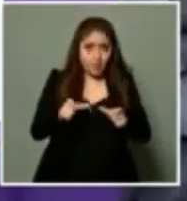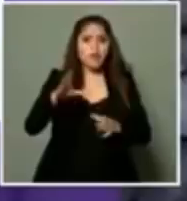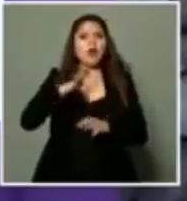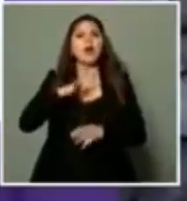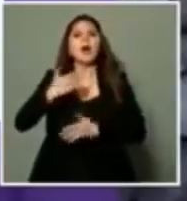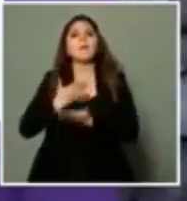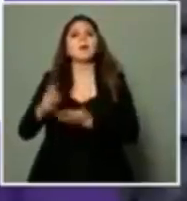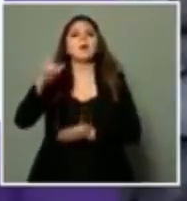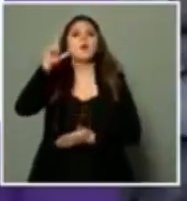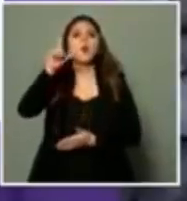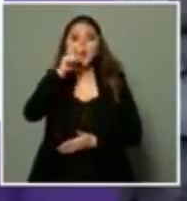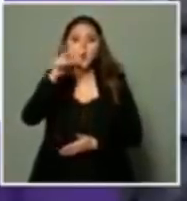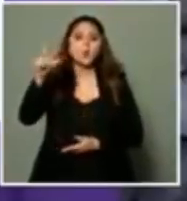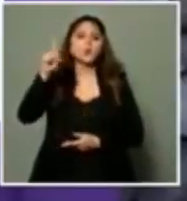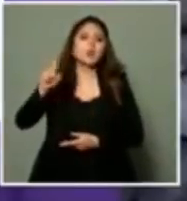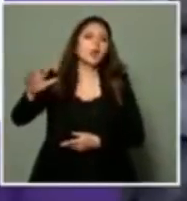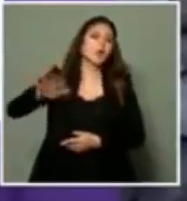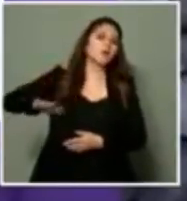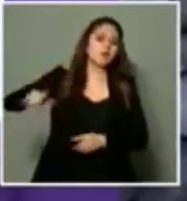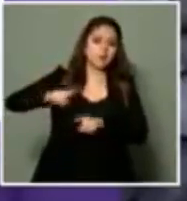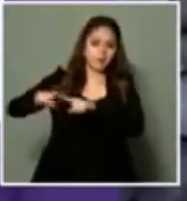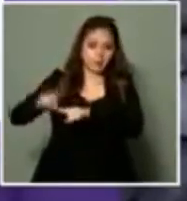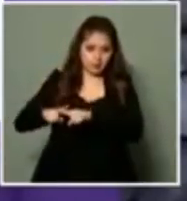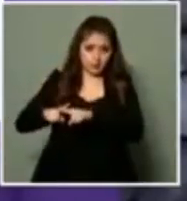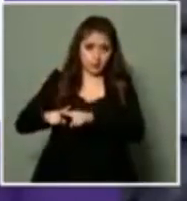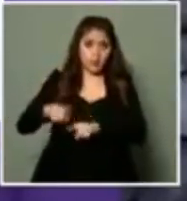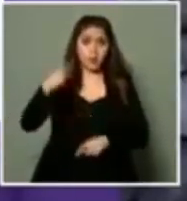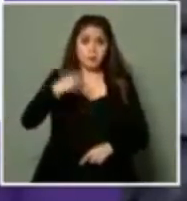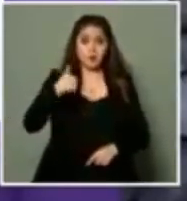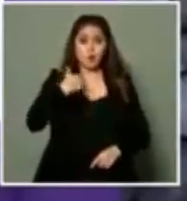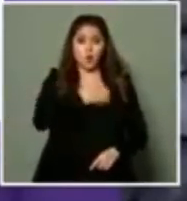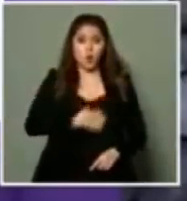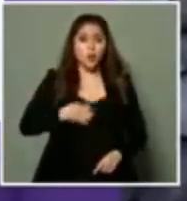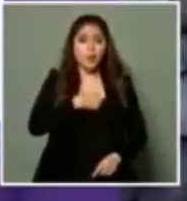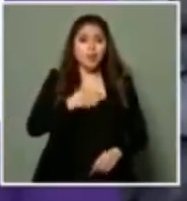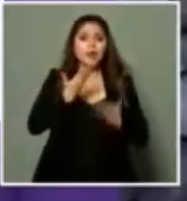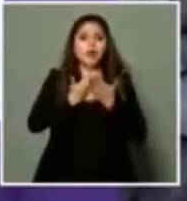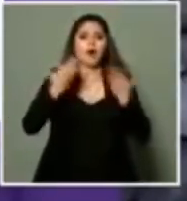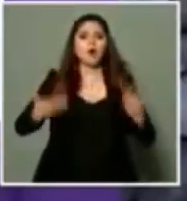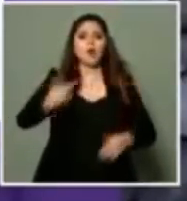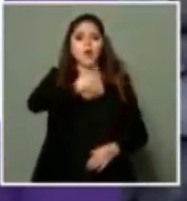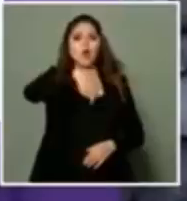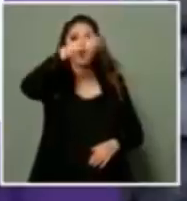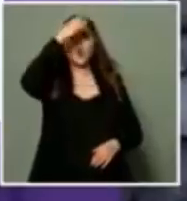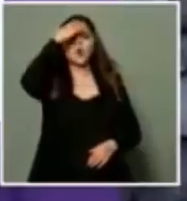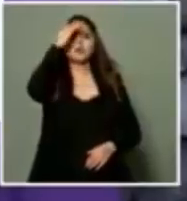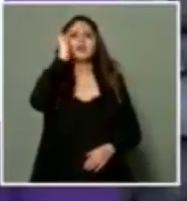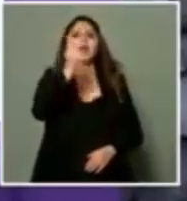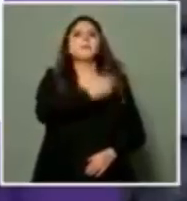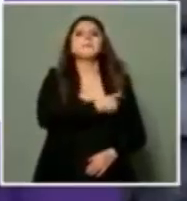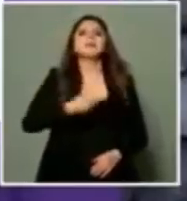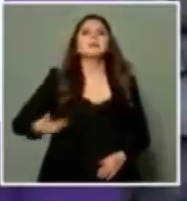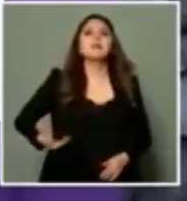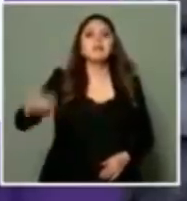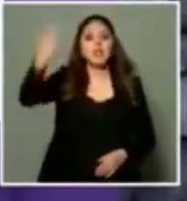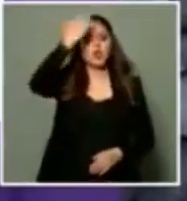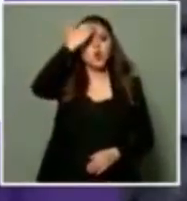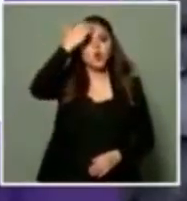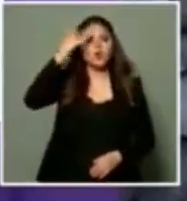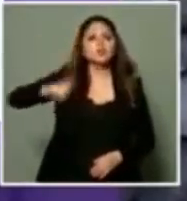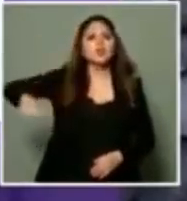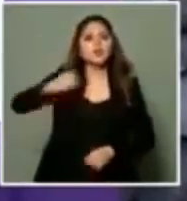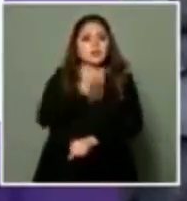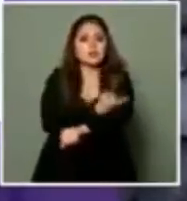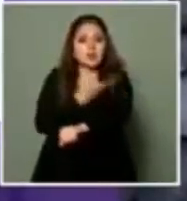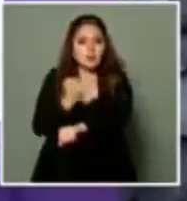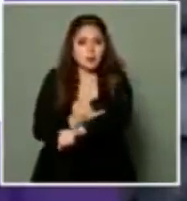porque por primera vez en la historia tendremos un presidente que conoce y que quiere Iztapalapa. Voy a gobernar de la mano